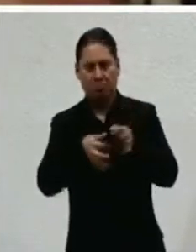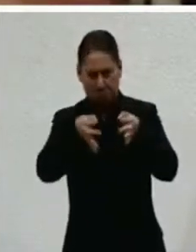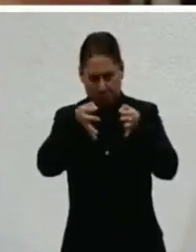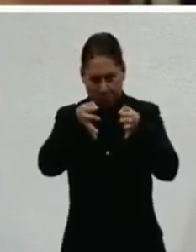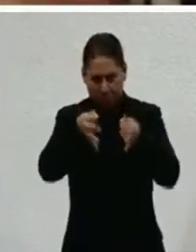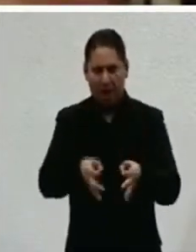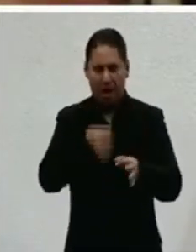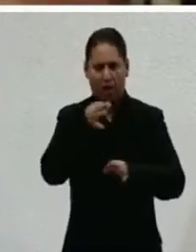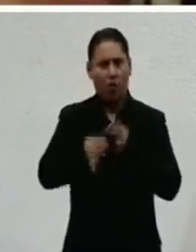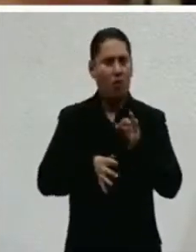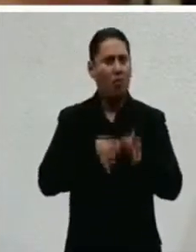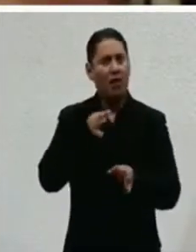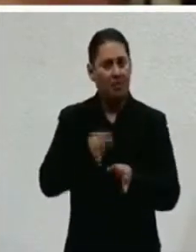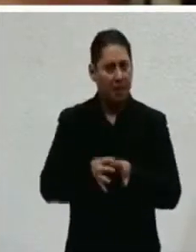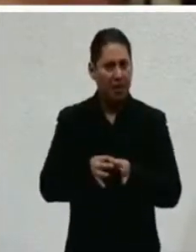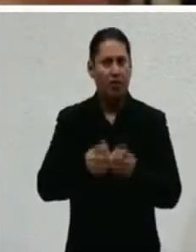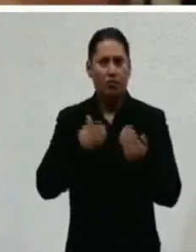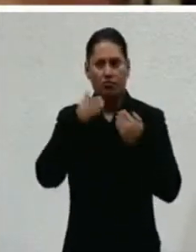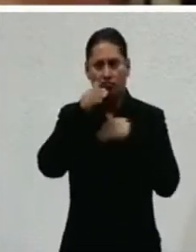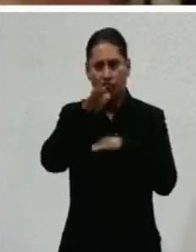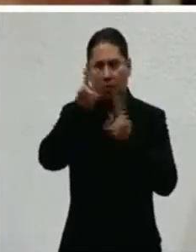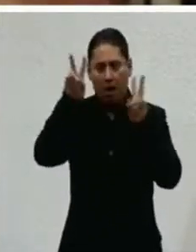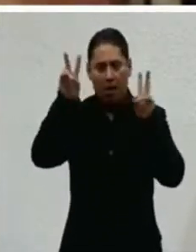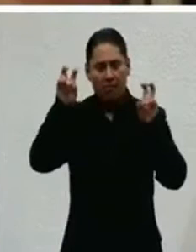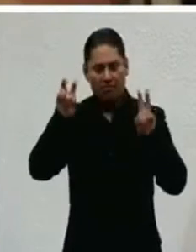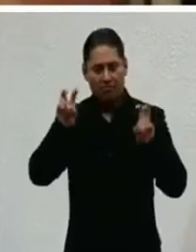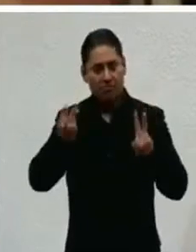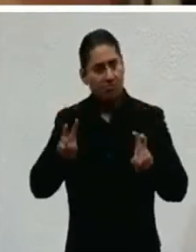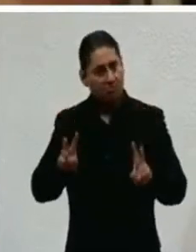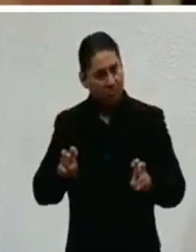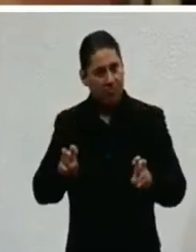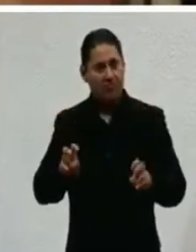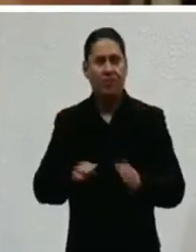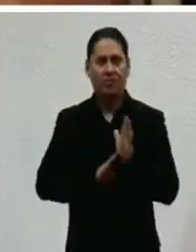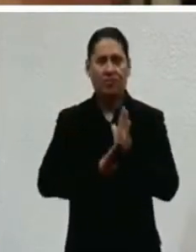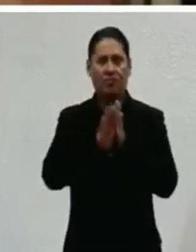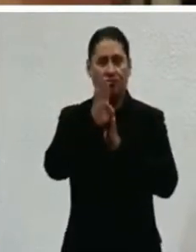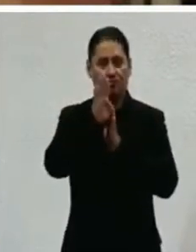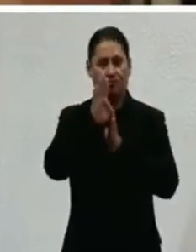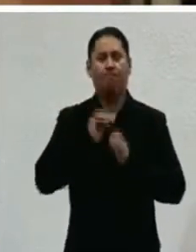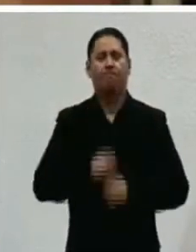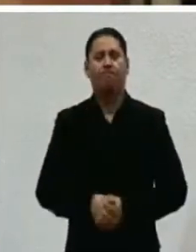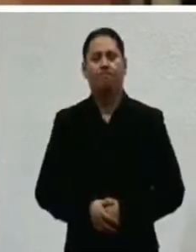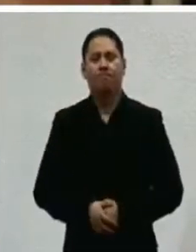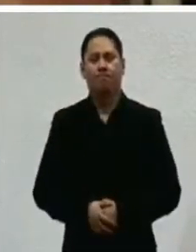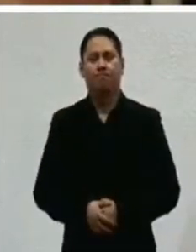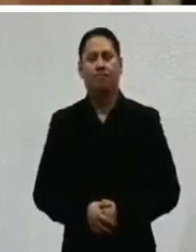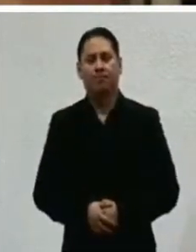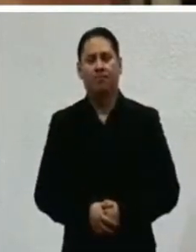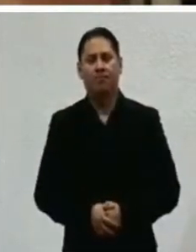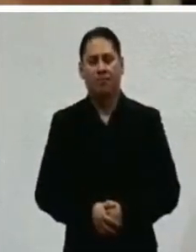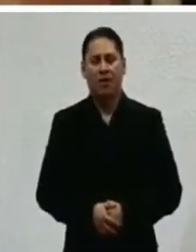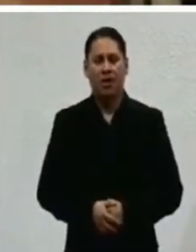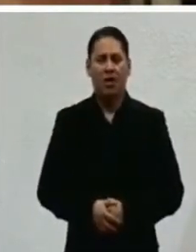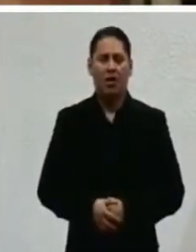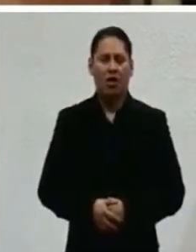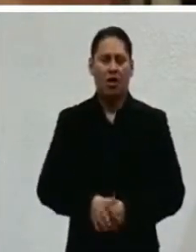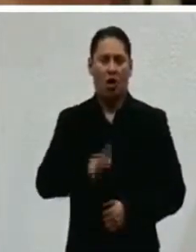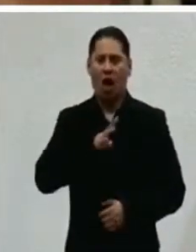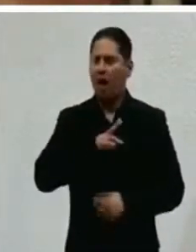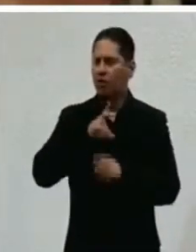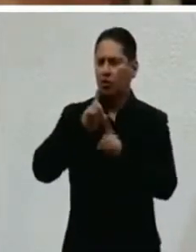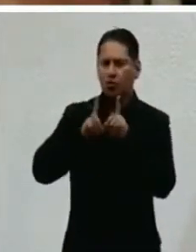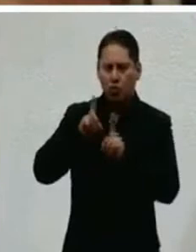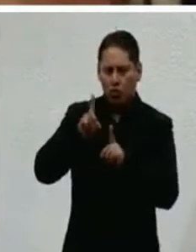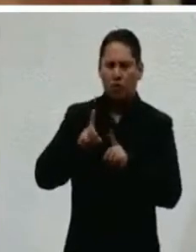condiciones de cumplimiento sobre los temas vertidos en los planes de desarrollo municipal. Sin duda alguna, esto